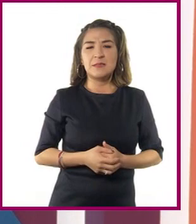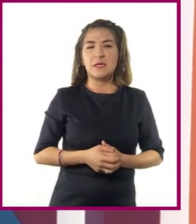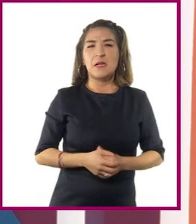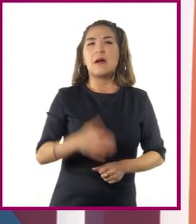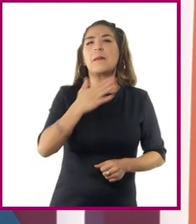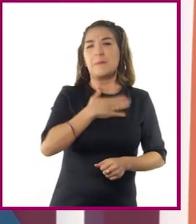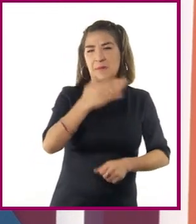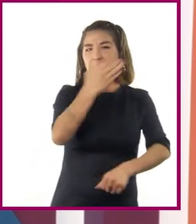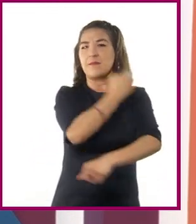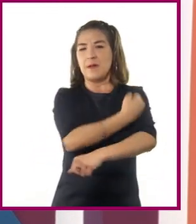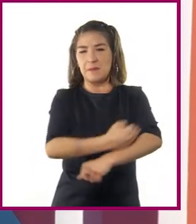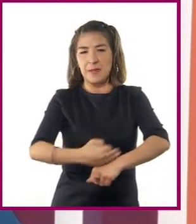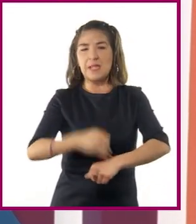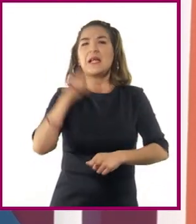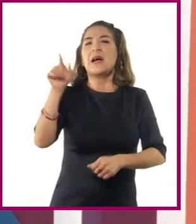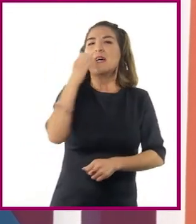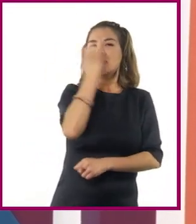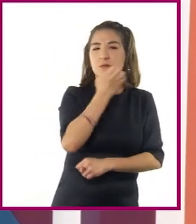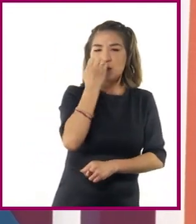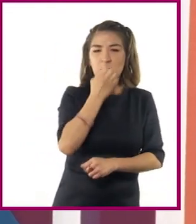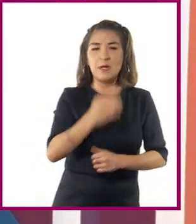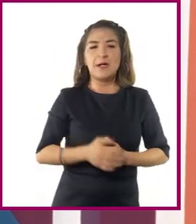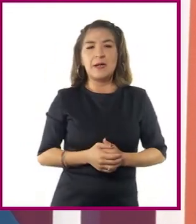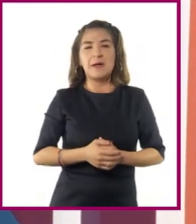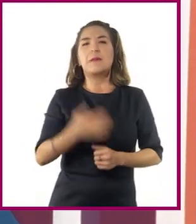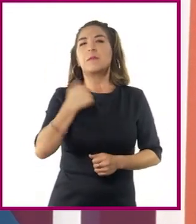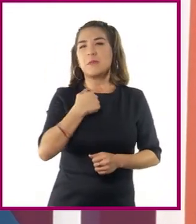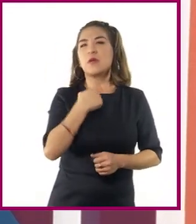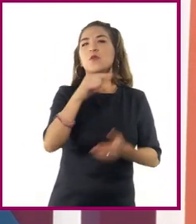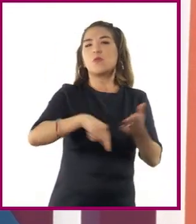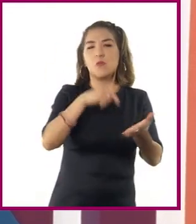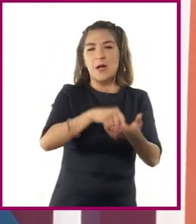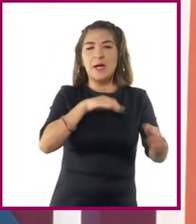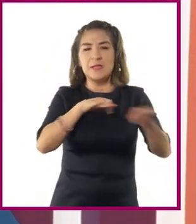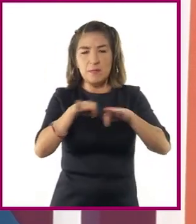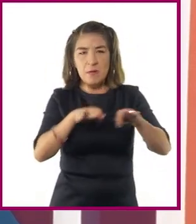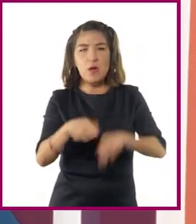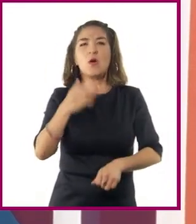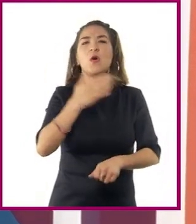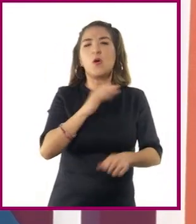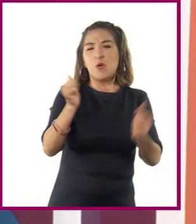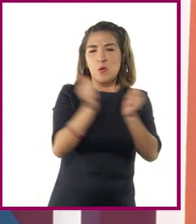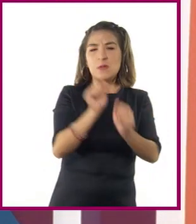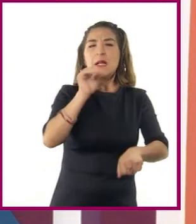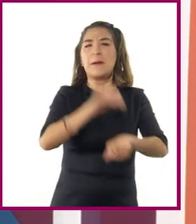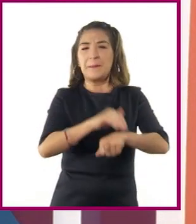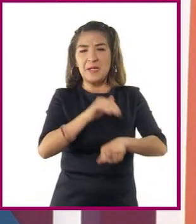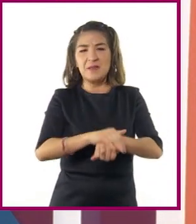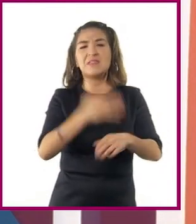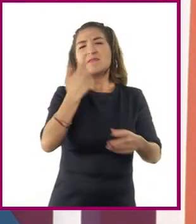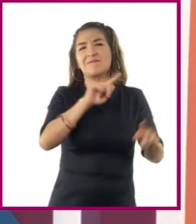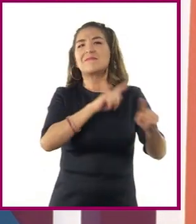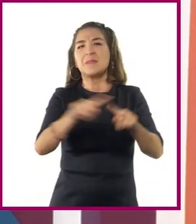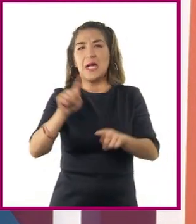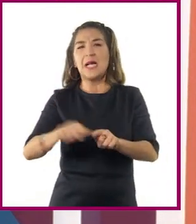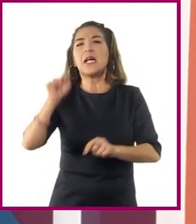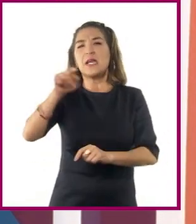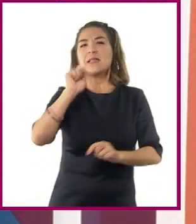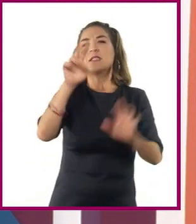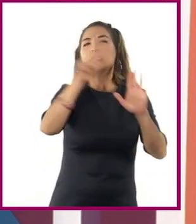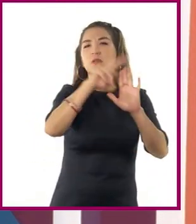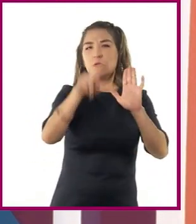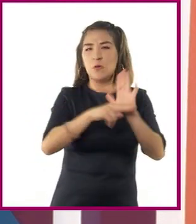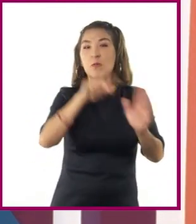En mi familia, en la escuela, en mi lugar de trabajo, con los amigos, etc. Sé que son normas y leyes